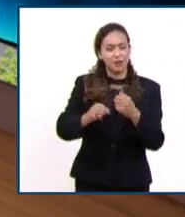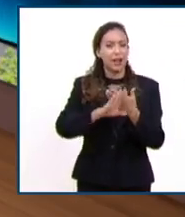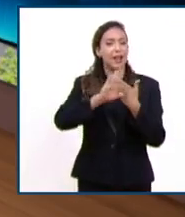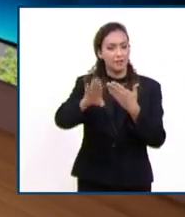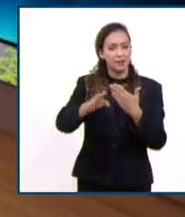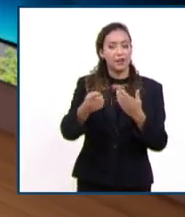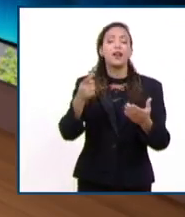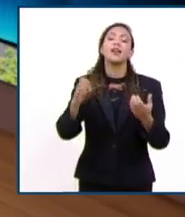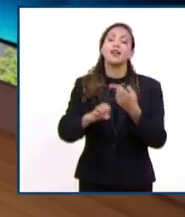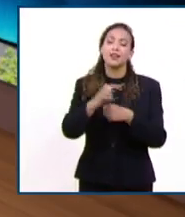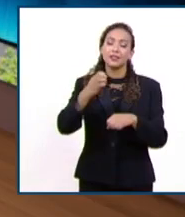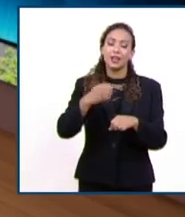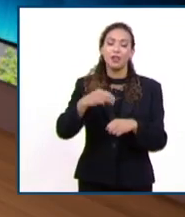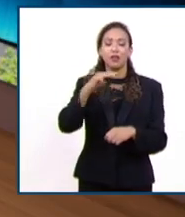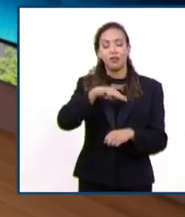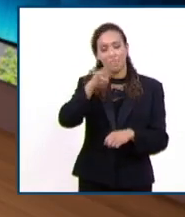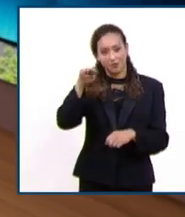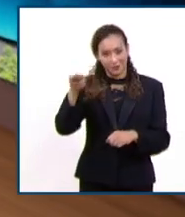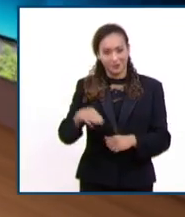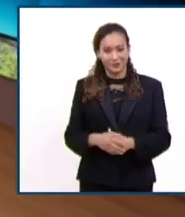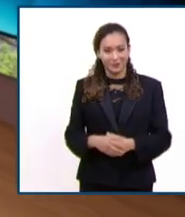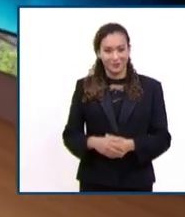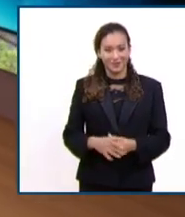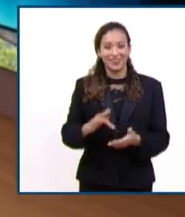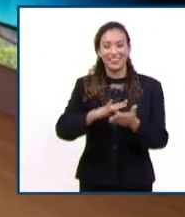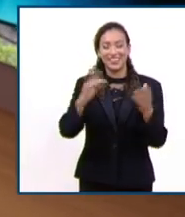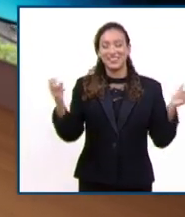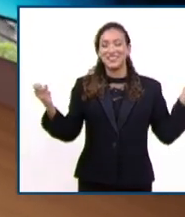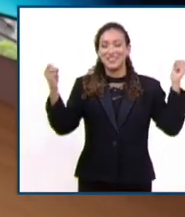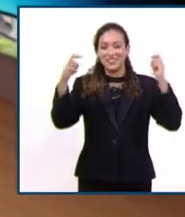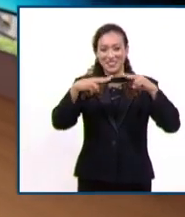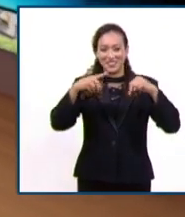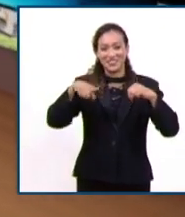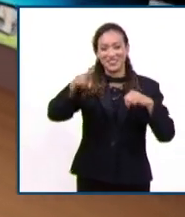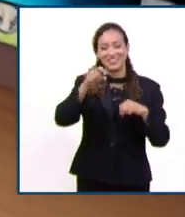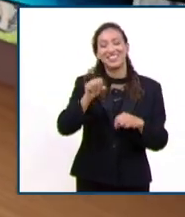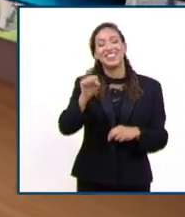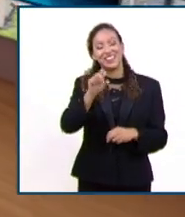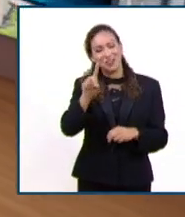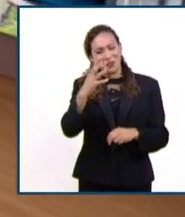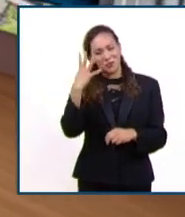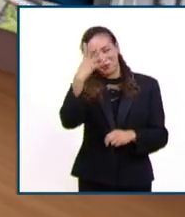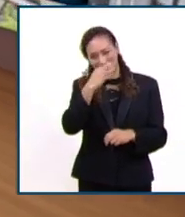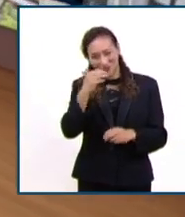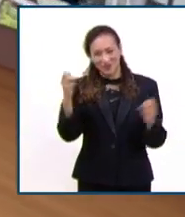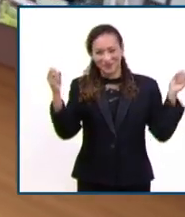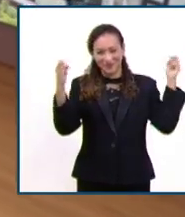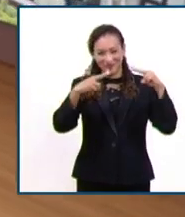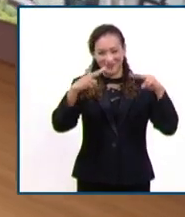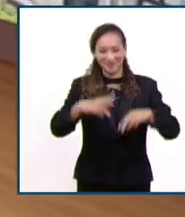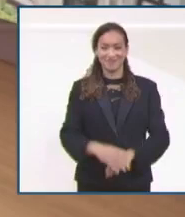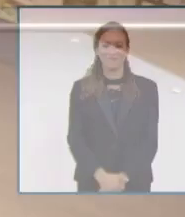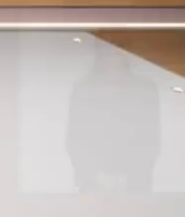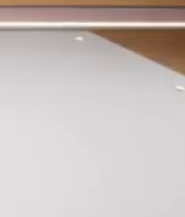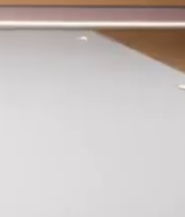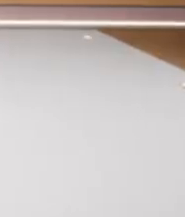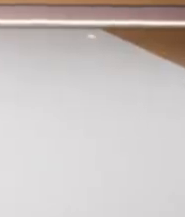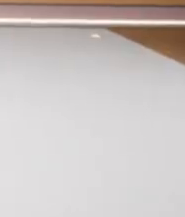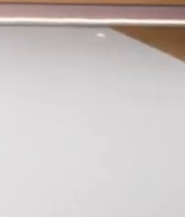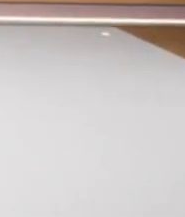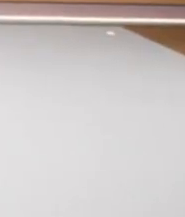del Estado de Michoacán. Gracias por su atención, que tenga un excelente fin de semana. Hasta pronto.